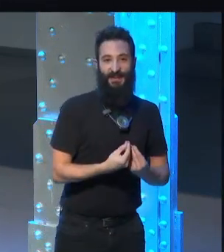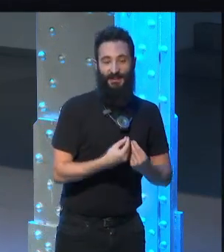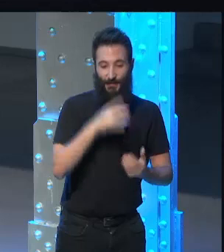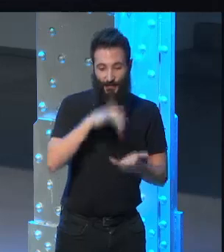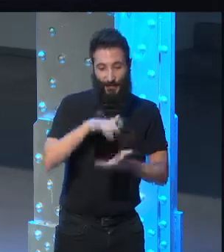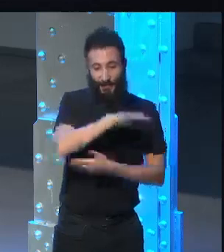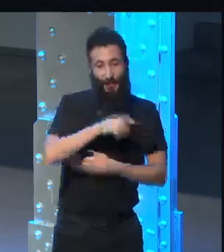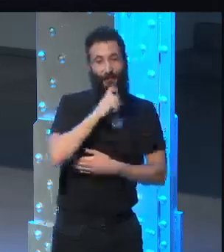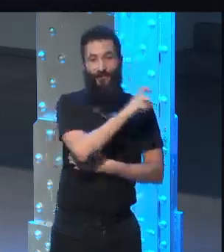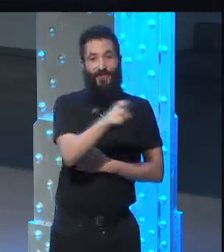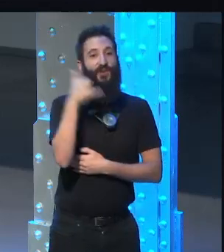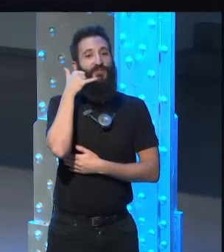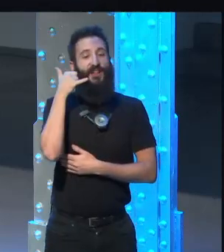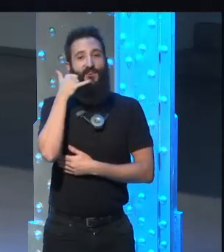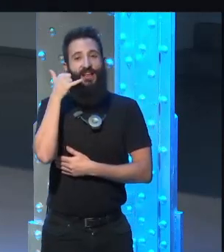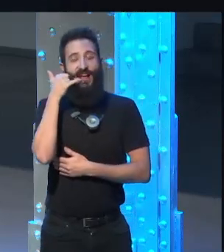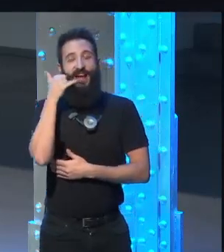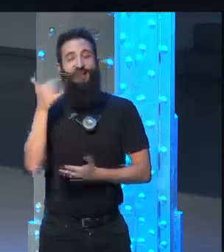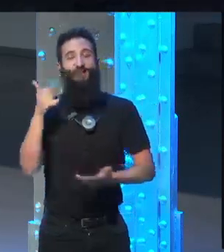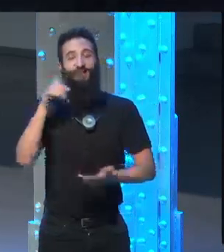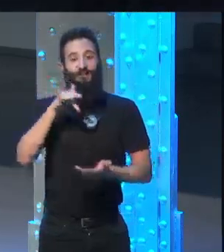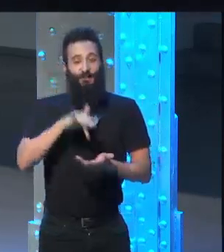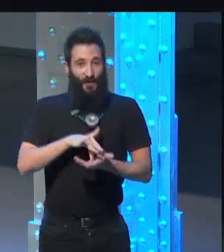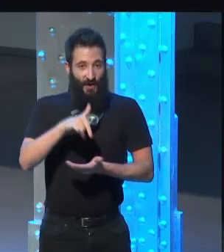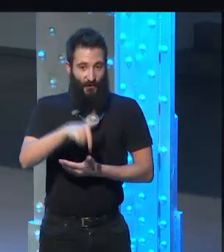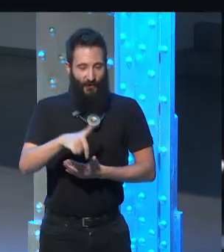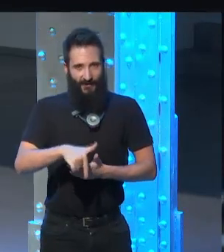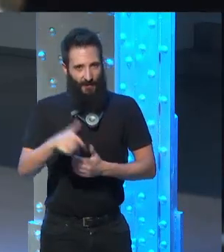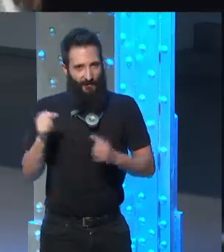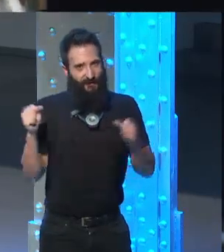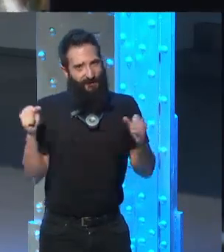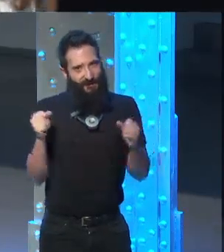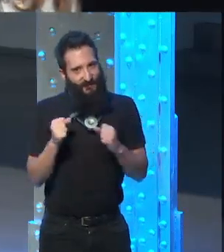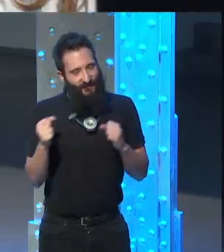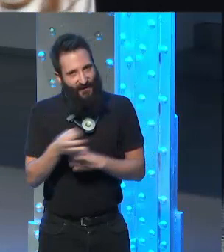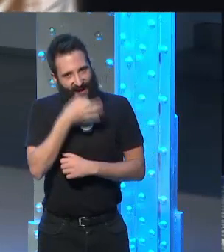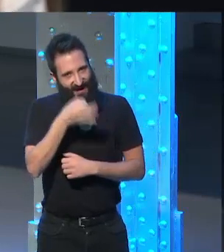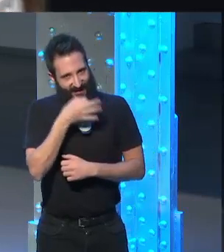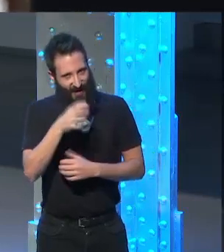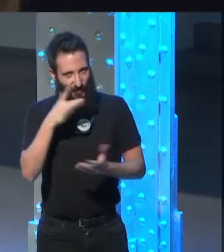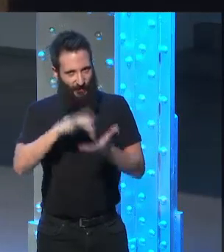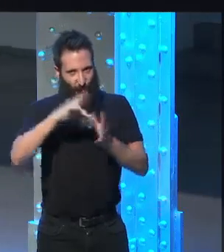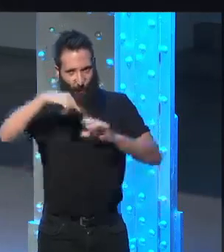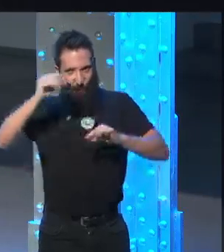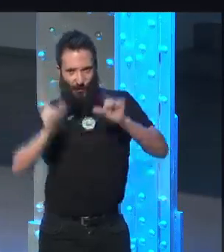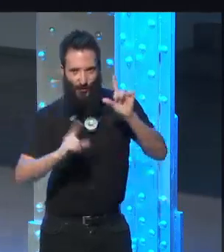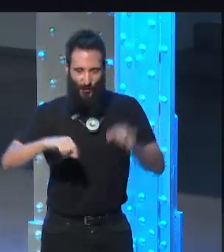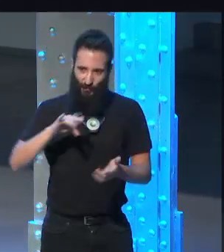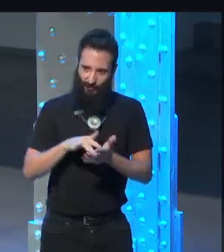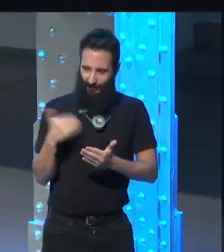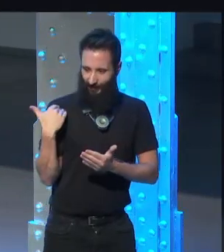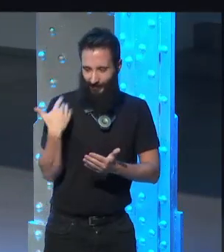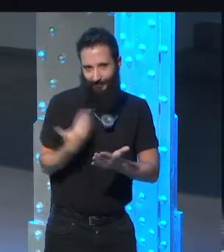este espacio Fundación Telefónica, en esta fría, por fin, tarde de otoño, que ya tocaba, ya era